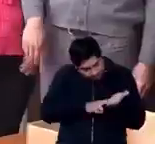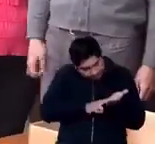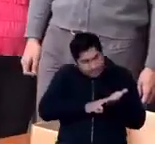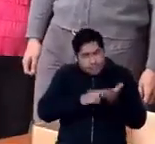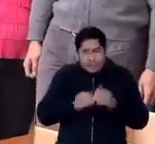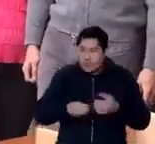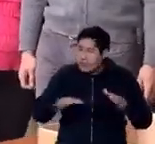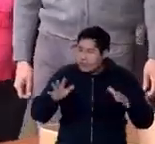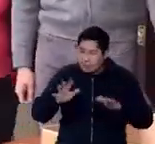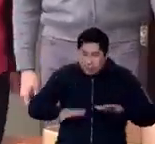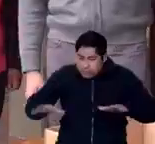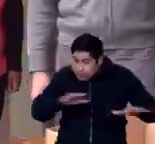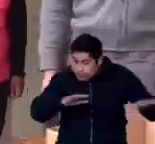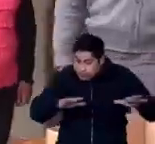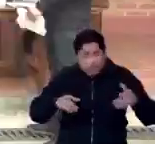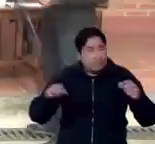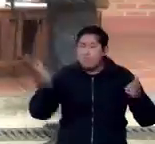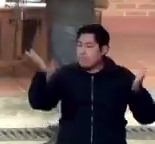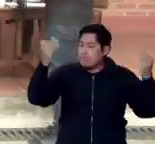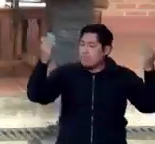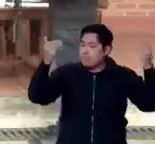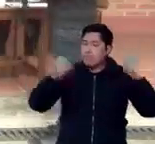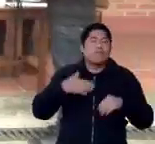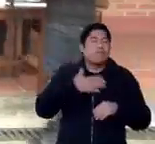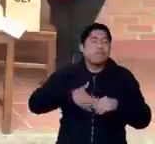electoral e instalará la mesa de sufragio.